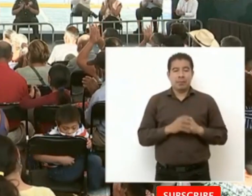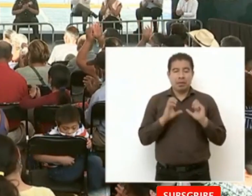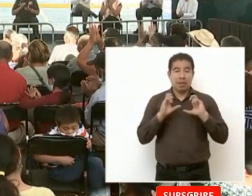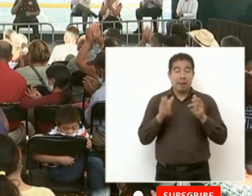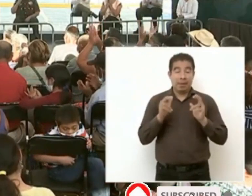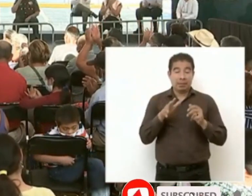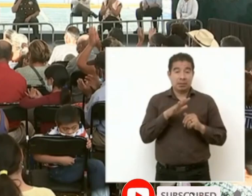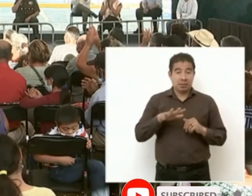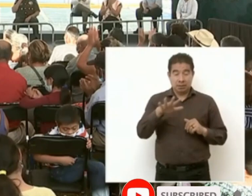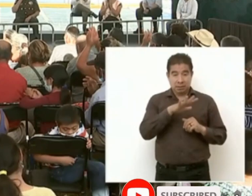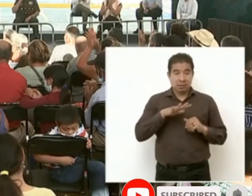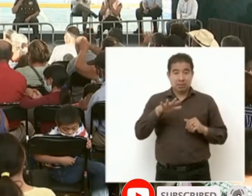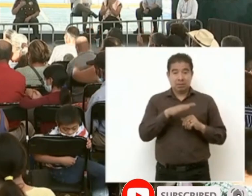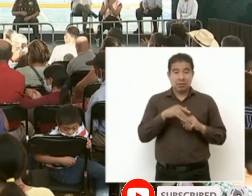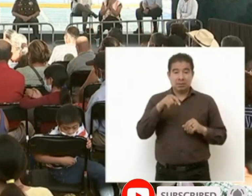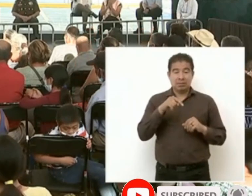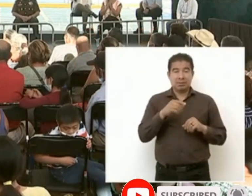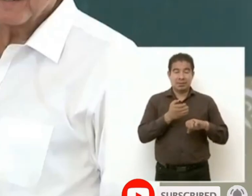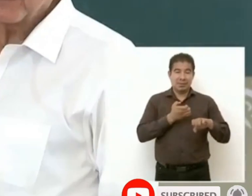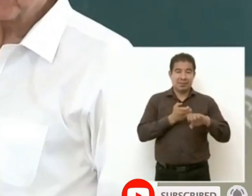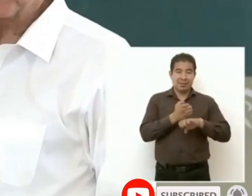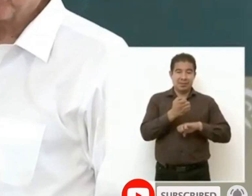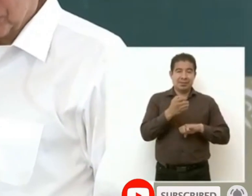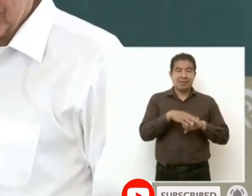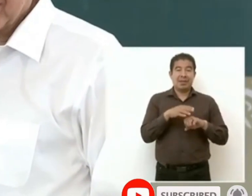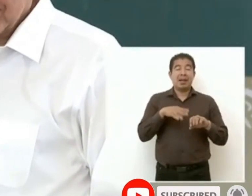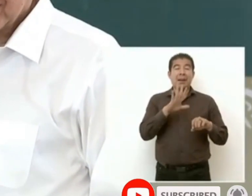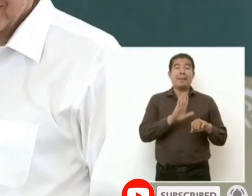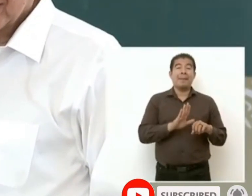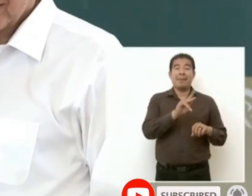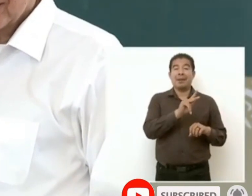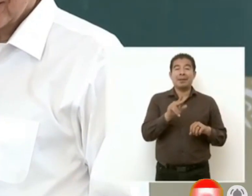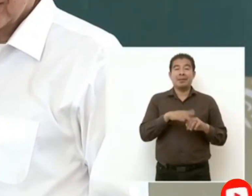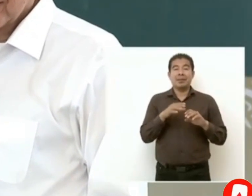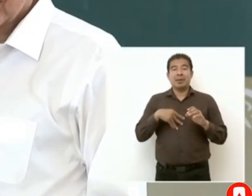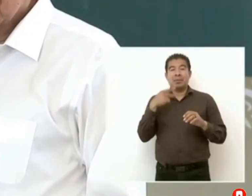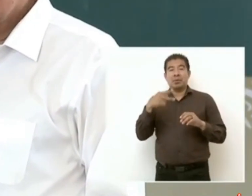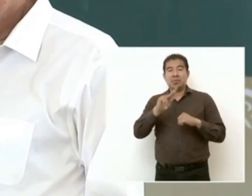Chiapas no es un estado, es una república.